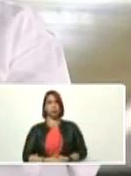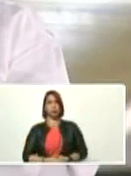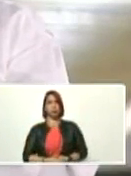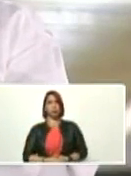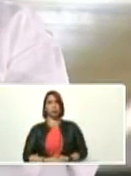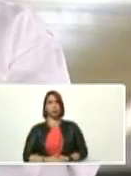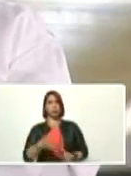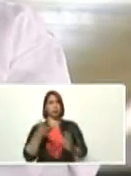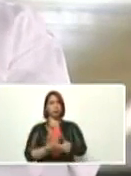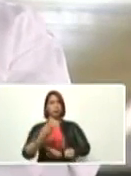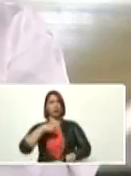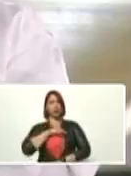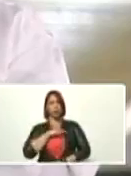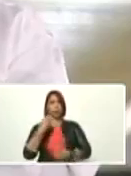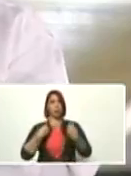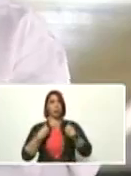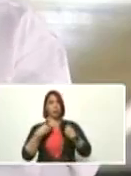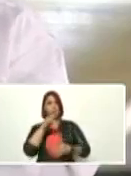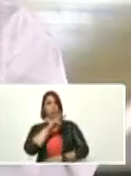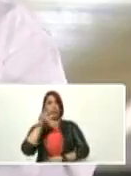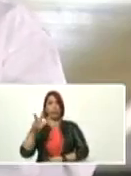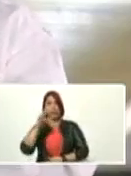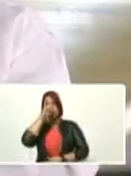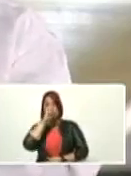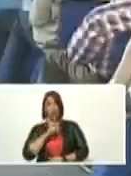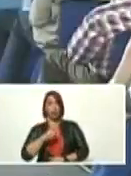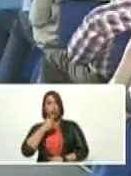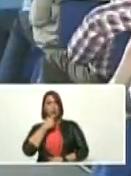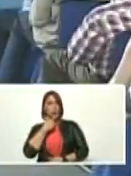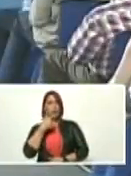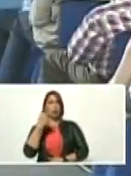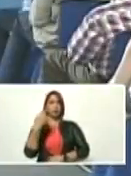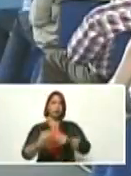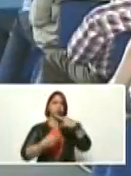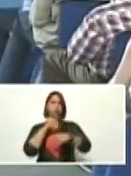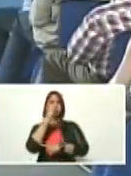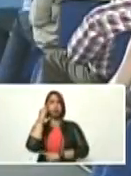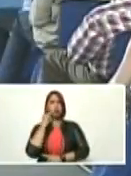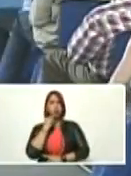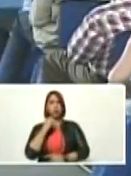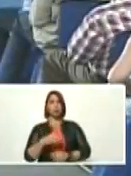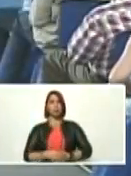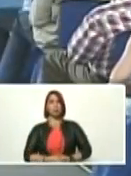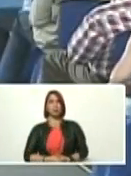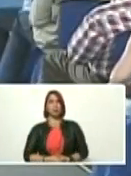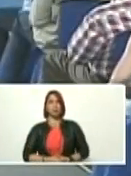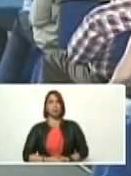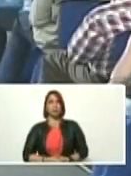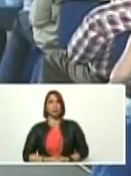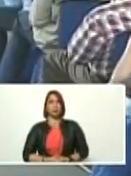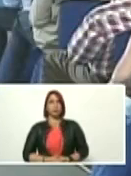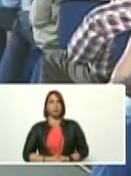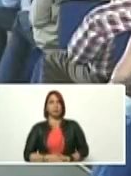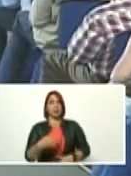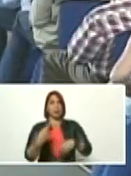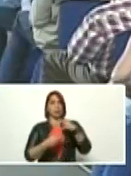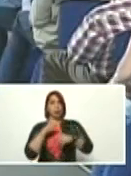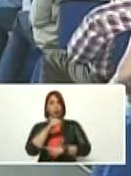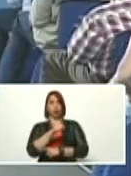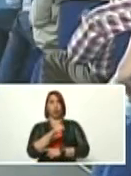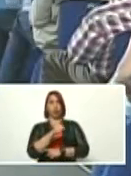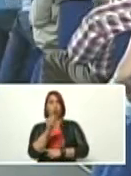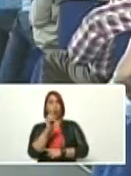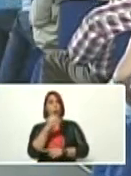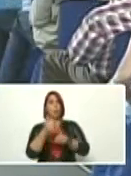de lo que hemos vivido estos 23 años hermosos de revolución bolivariana, es que una revolución o